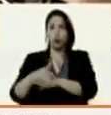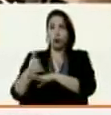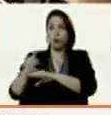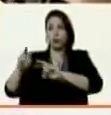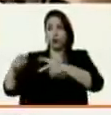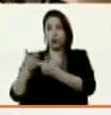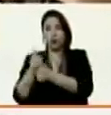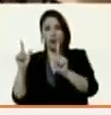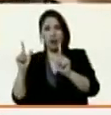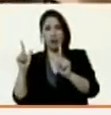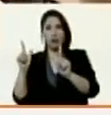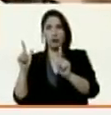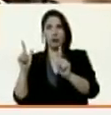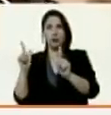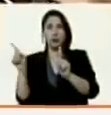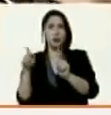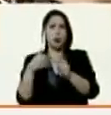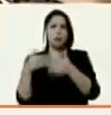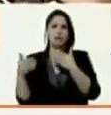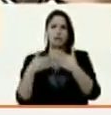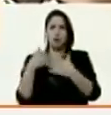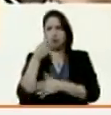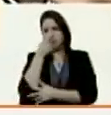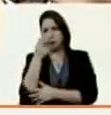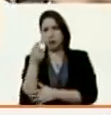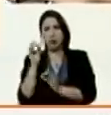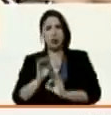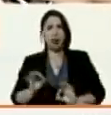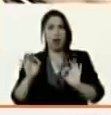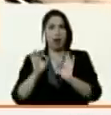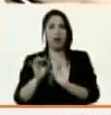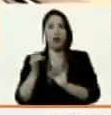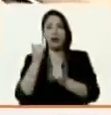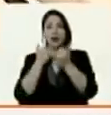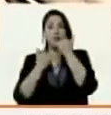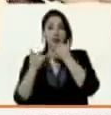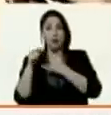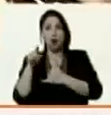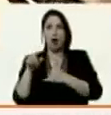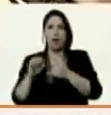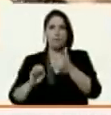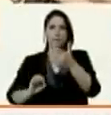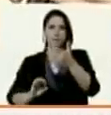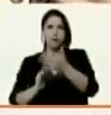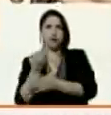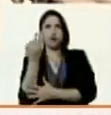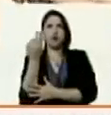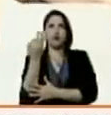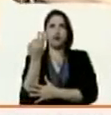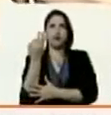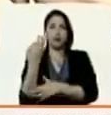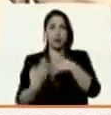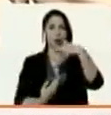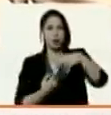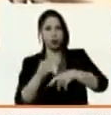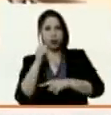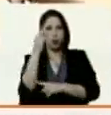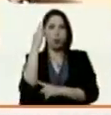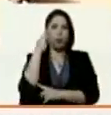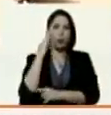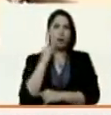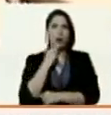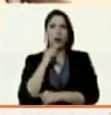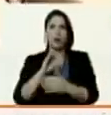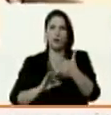y que no les importa absolutamente nada se han equivocado ha resurgido la izquierda bolivariana la izquierda revolucionaria ha